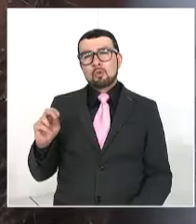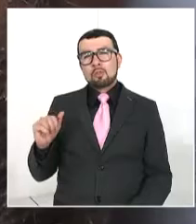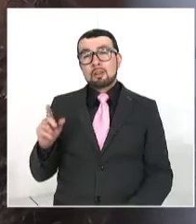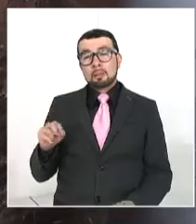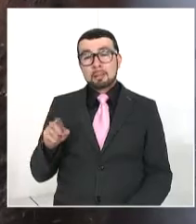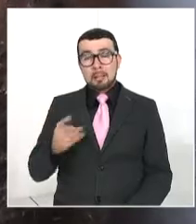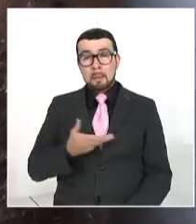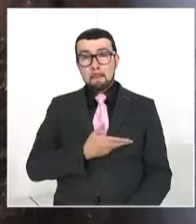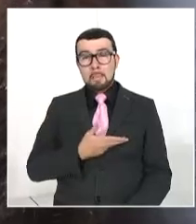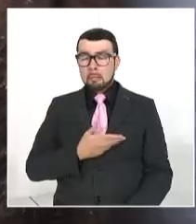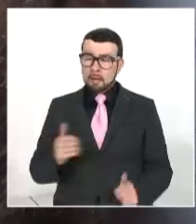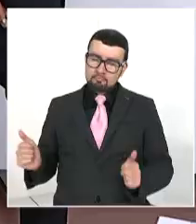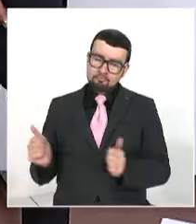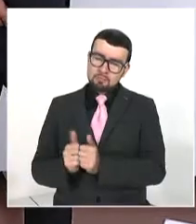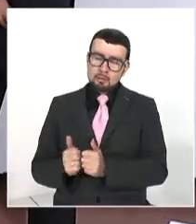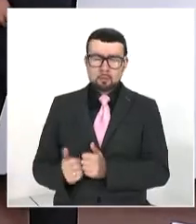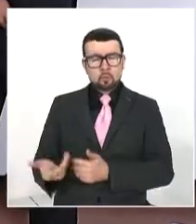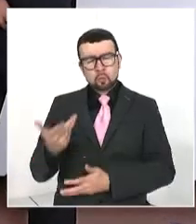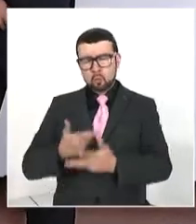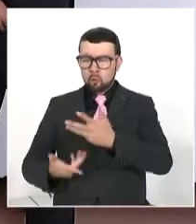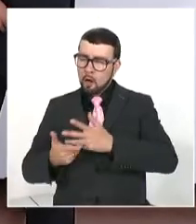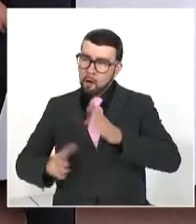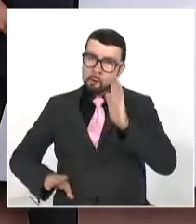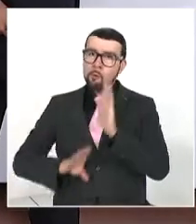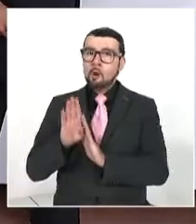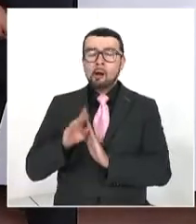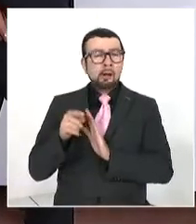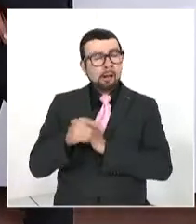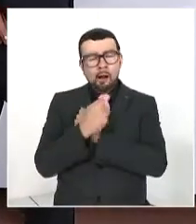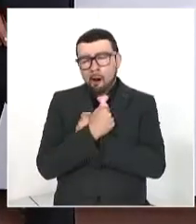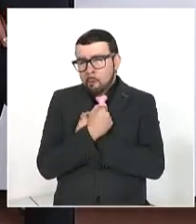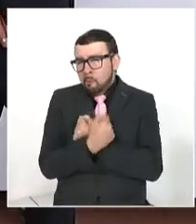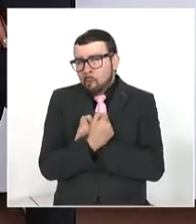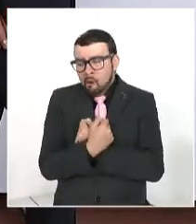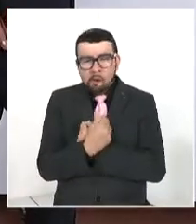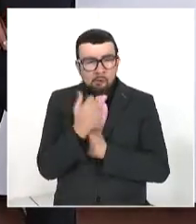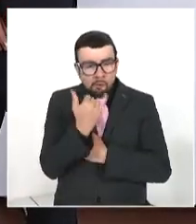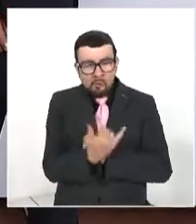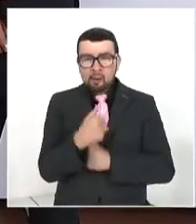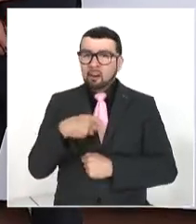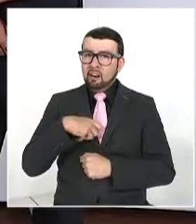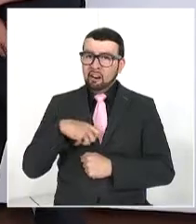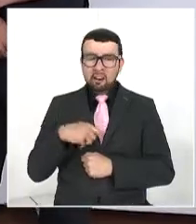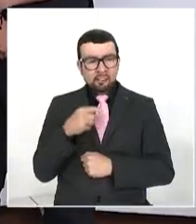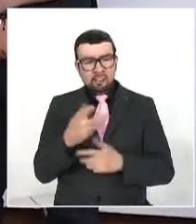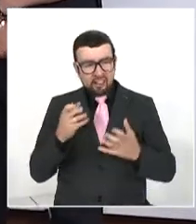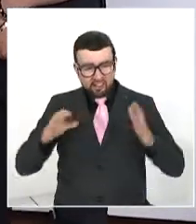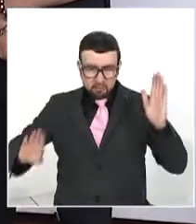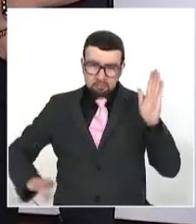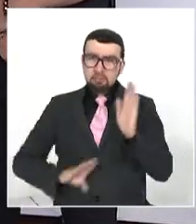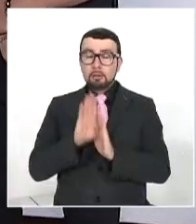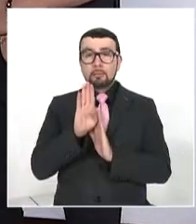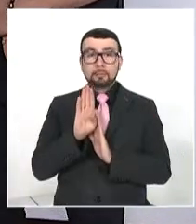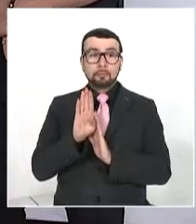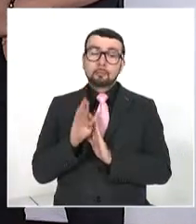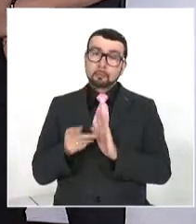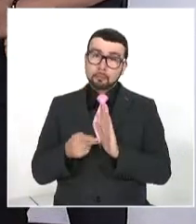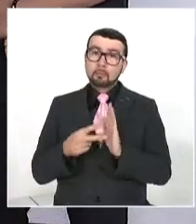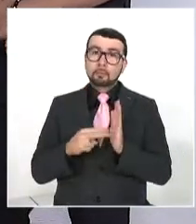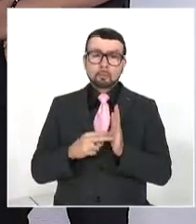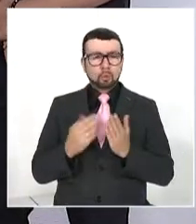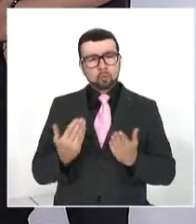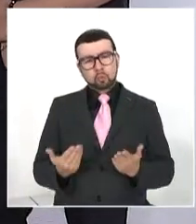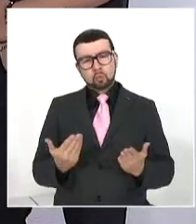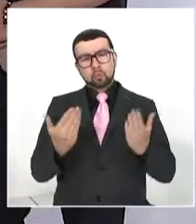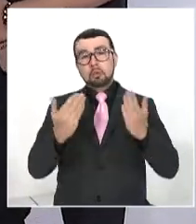impresionante para que él se vaya recuperando. Y ese amor que él siempre ha tenido y esas ganas de superarse ha sido un